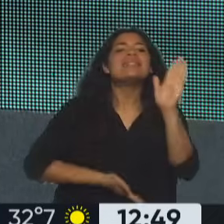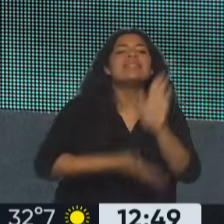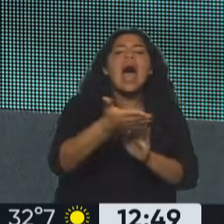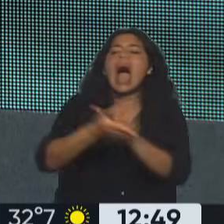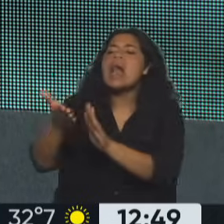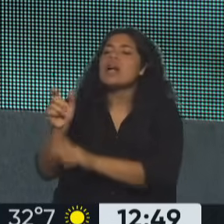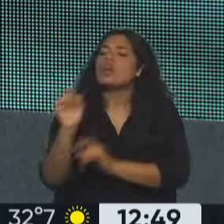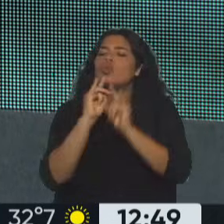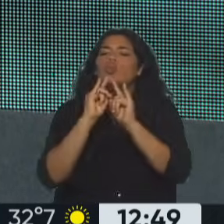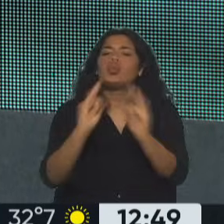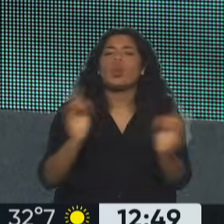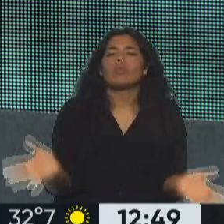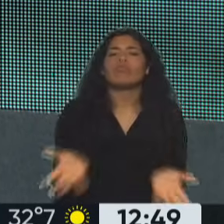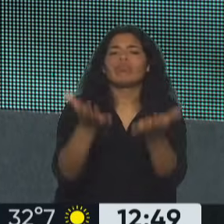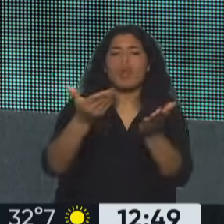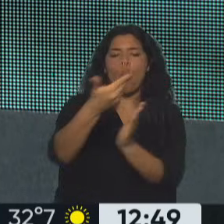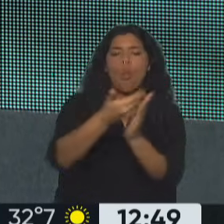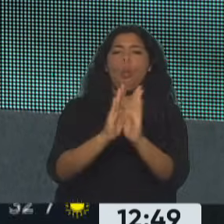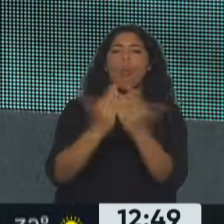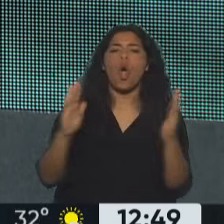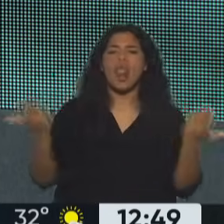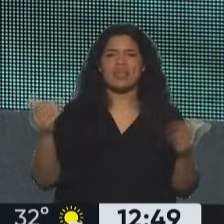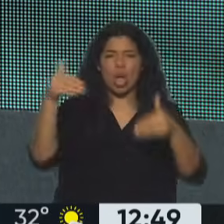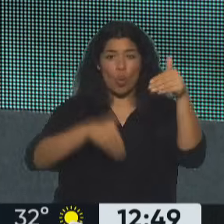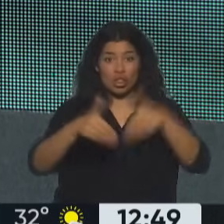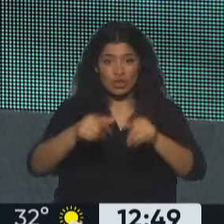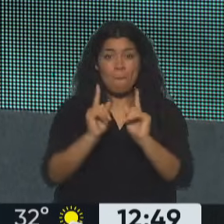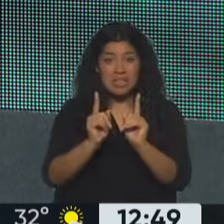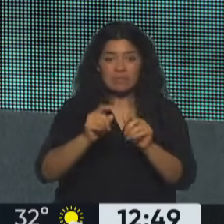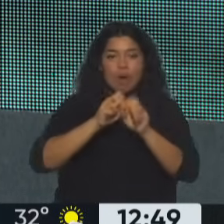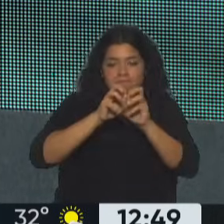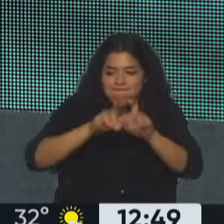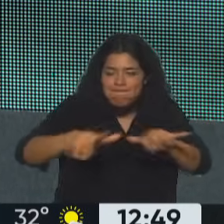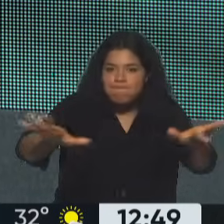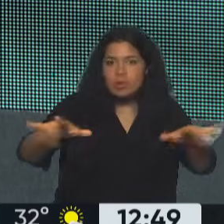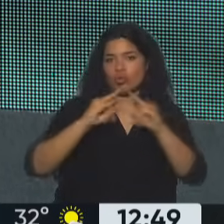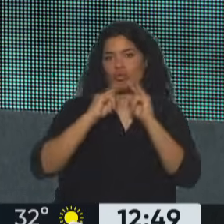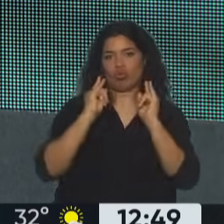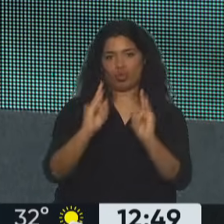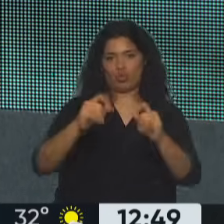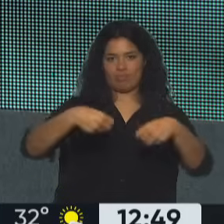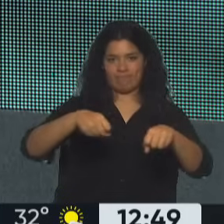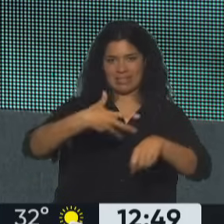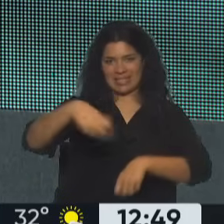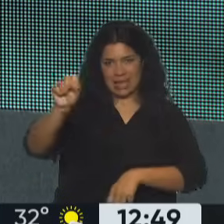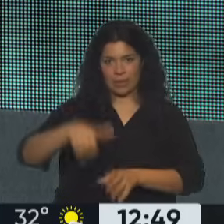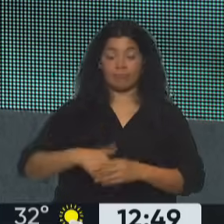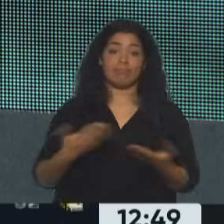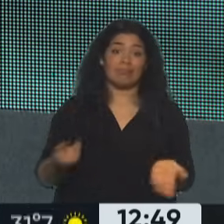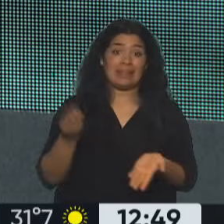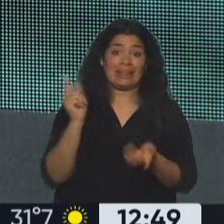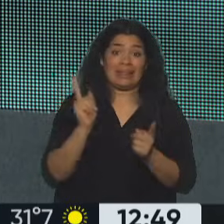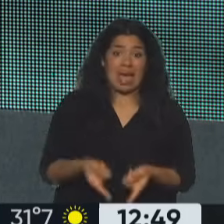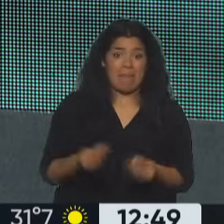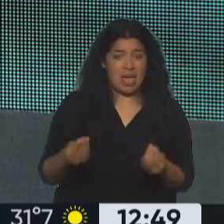de la libertad avanzada bueno Queremos saber cómo están tomando precisamente esta propuesta teniendo en cuenta además que valga la redundancia entre